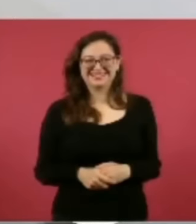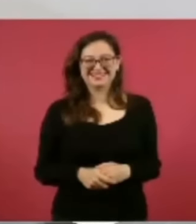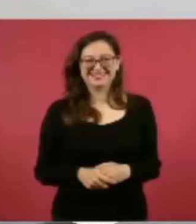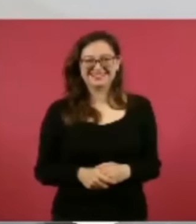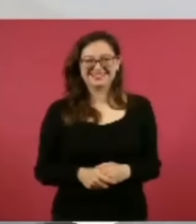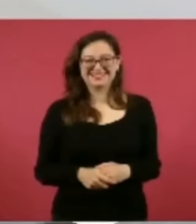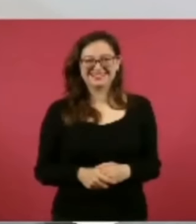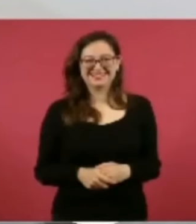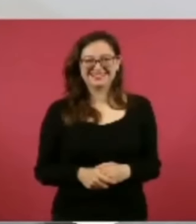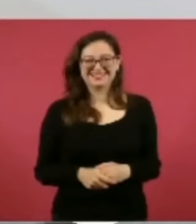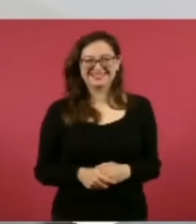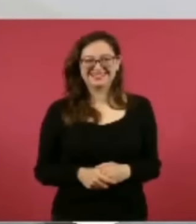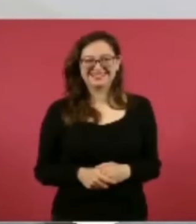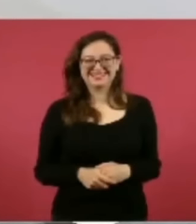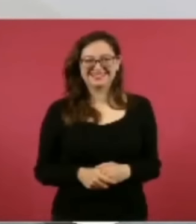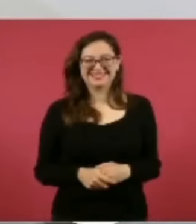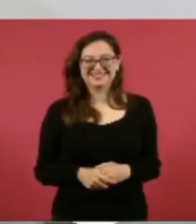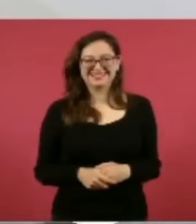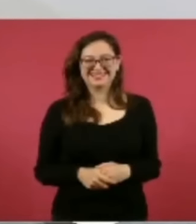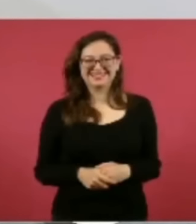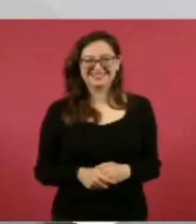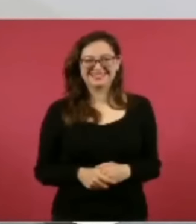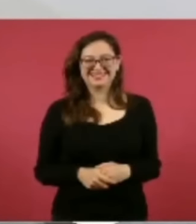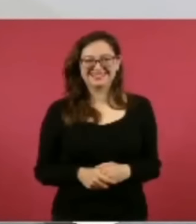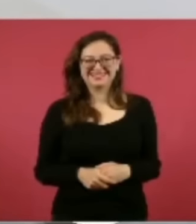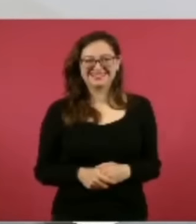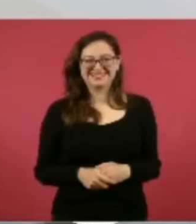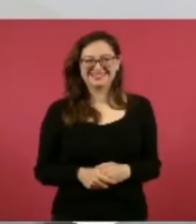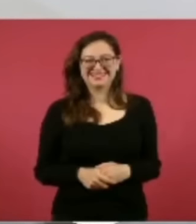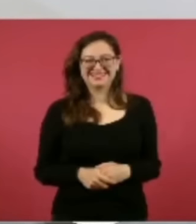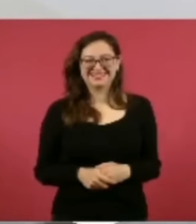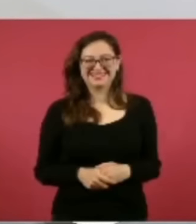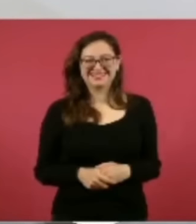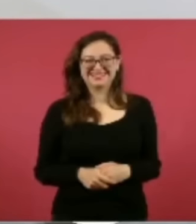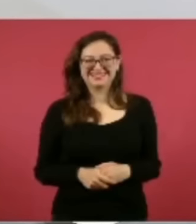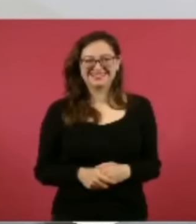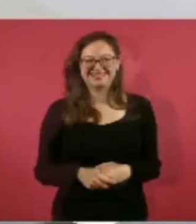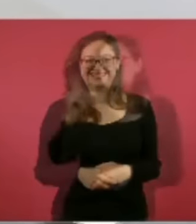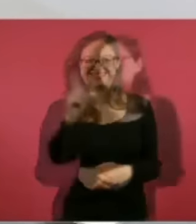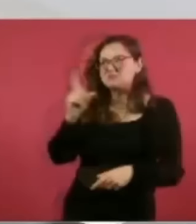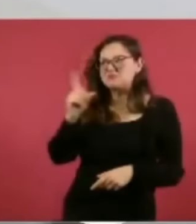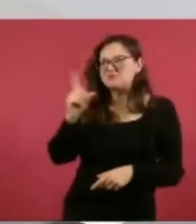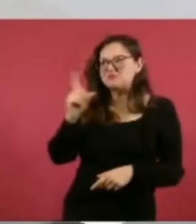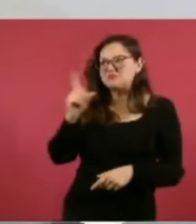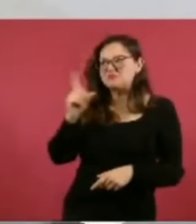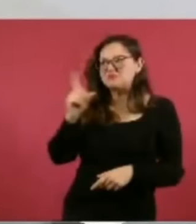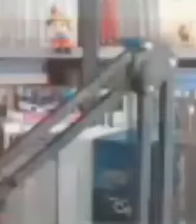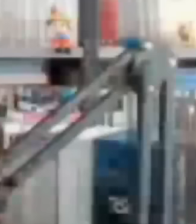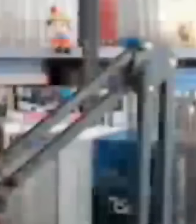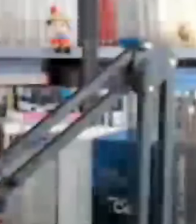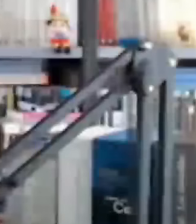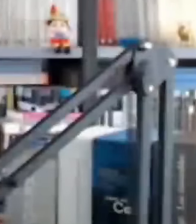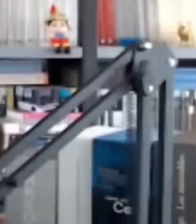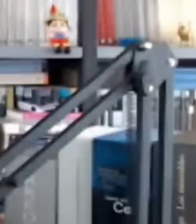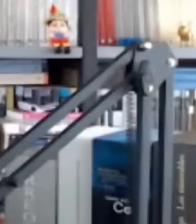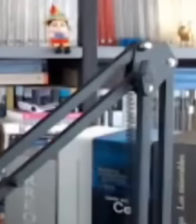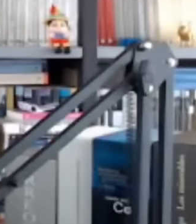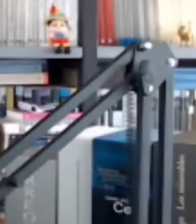lo matiza muy bien hoy en una conferencia sumamente emotiva. Le hacen preguntas